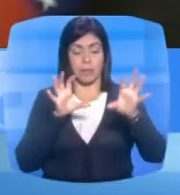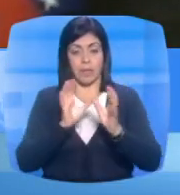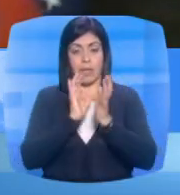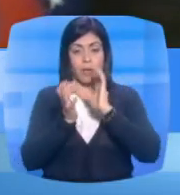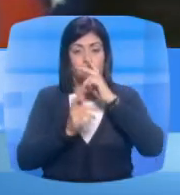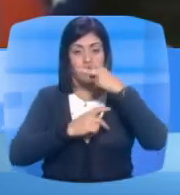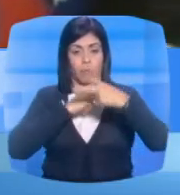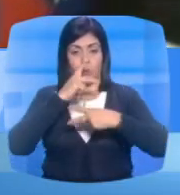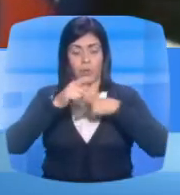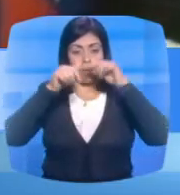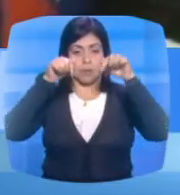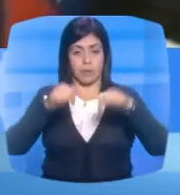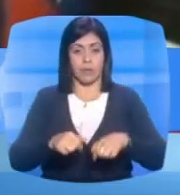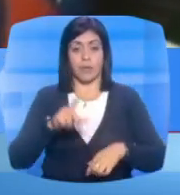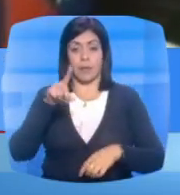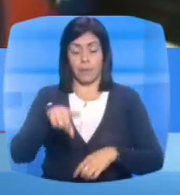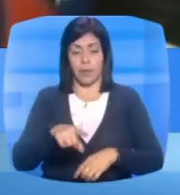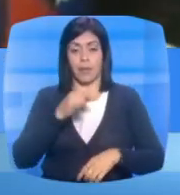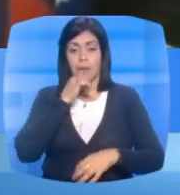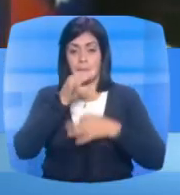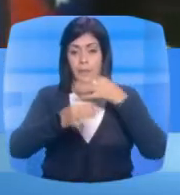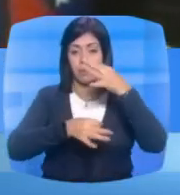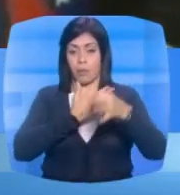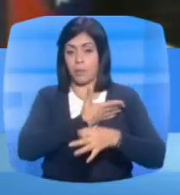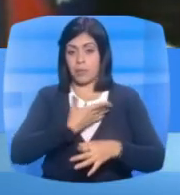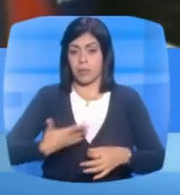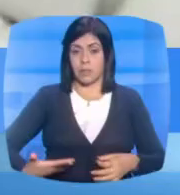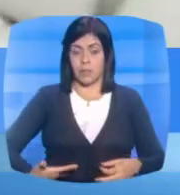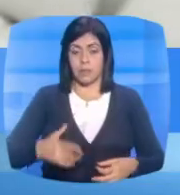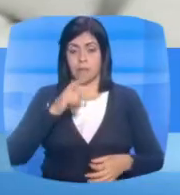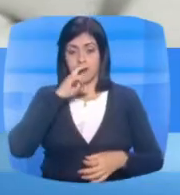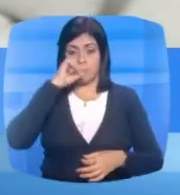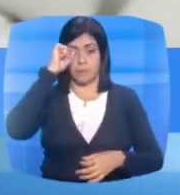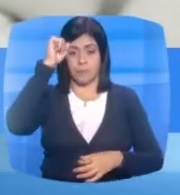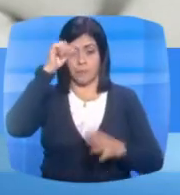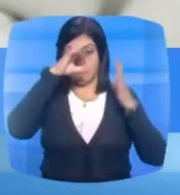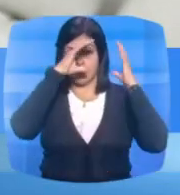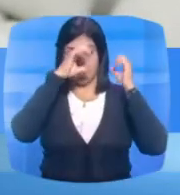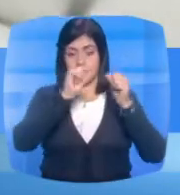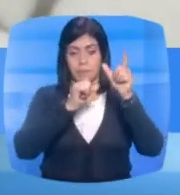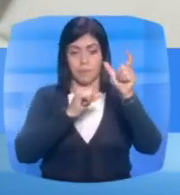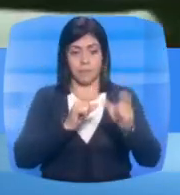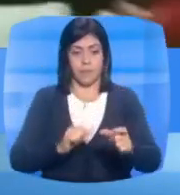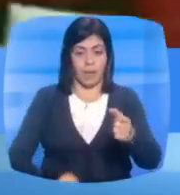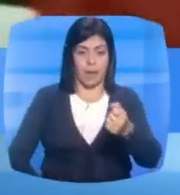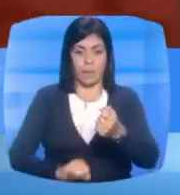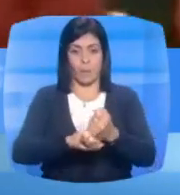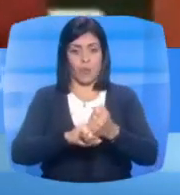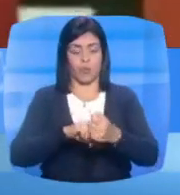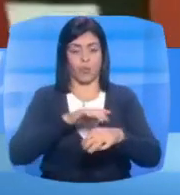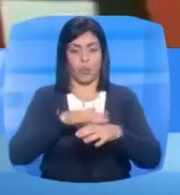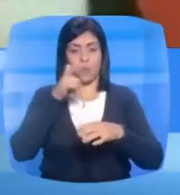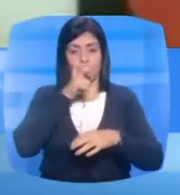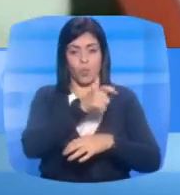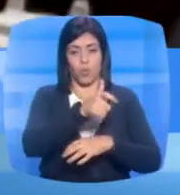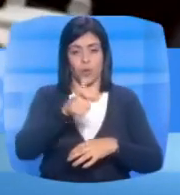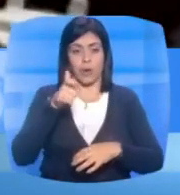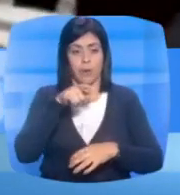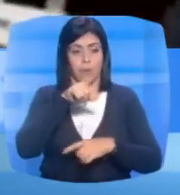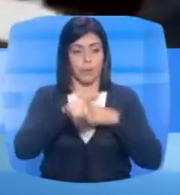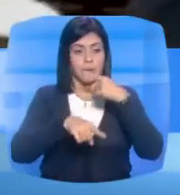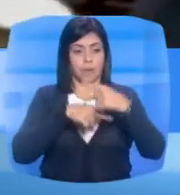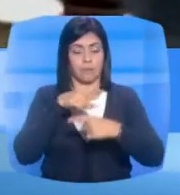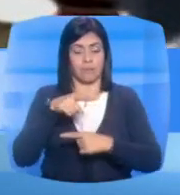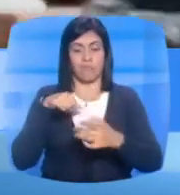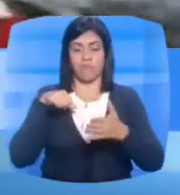geopolítica actual Asimismo el primer mandatario nacional re afirmó al embajador libanés su solidaridad con el pueblo de Líbano